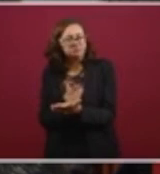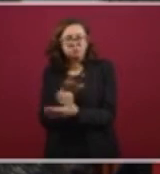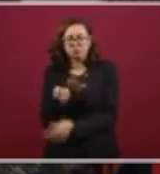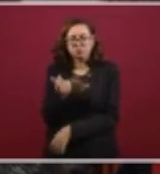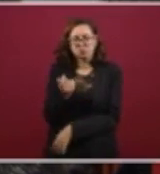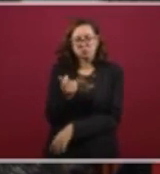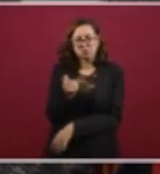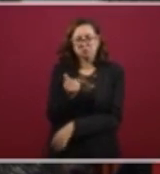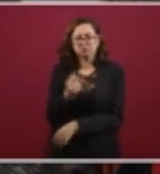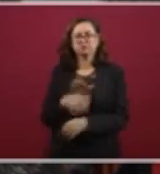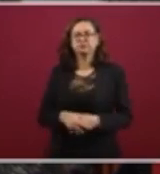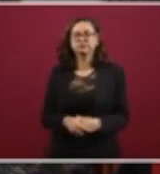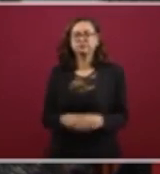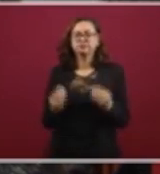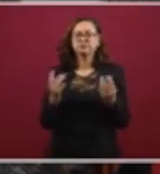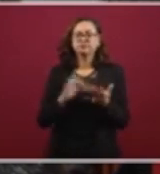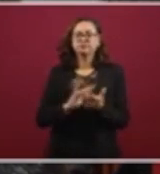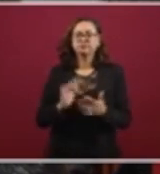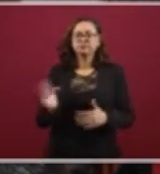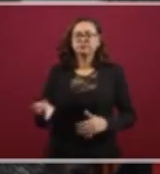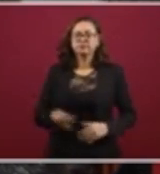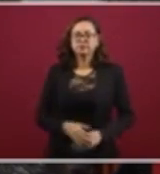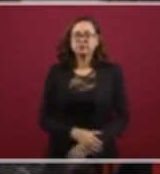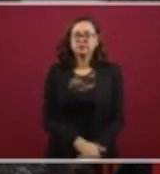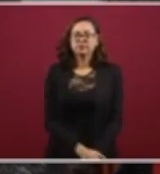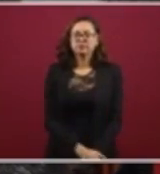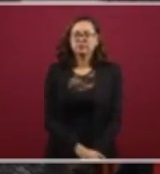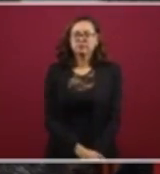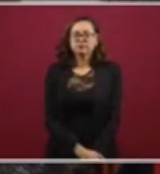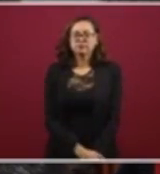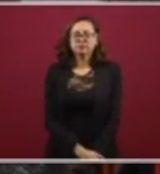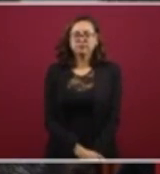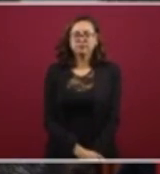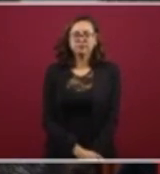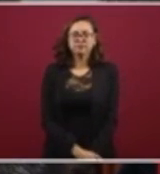el que estamos encontrando. Muchas gracias.